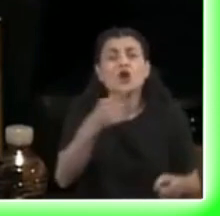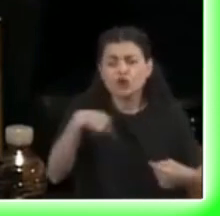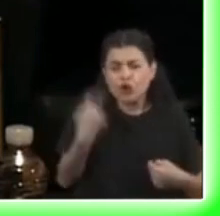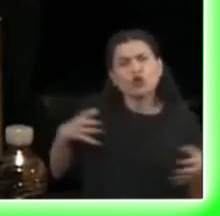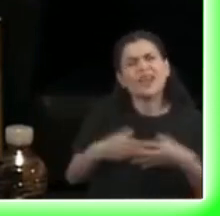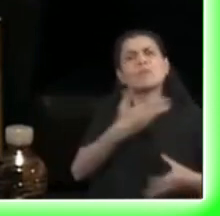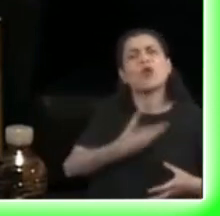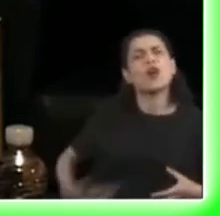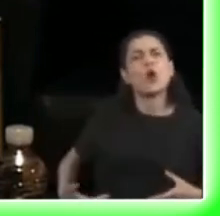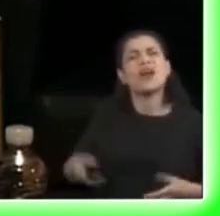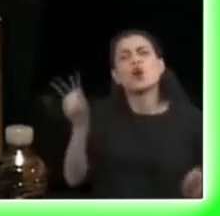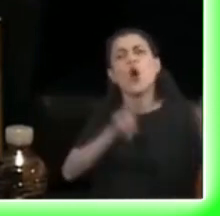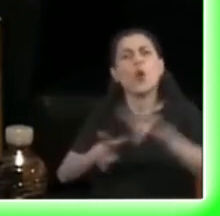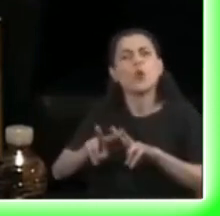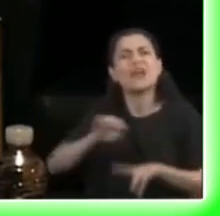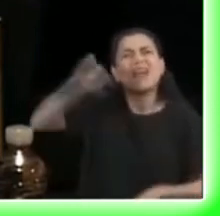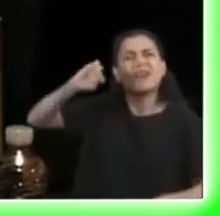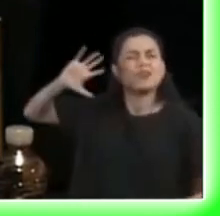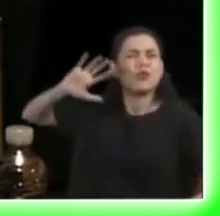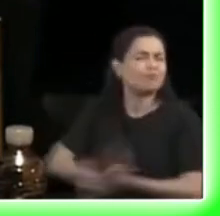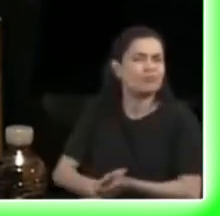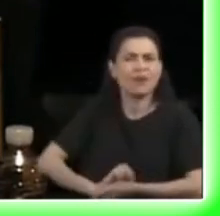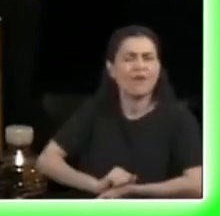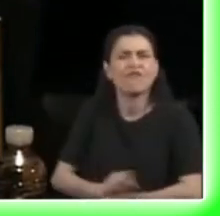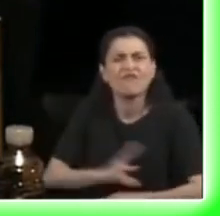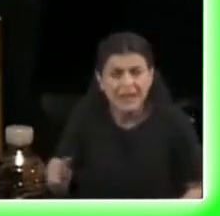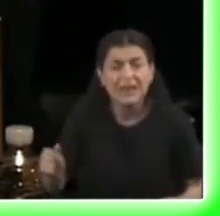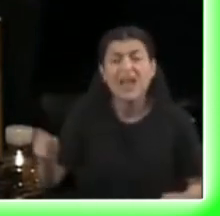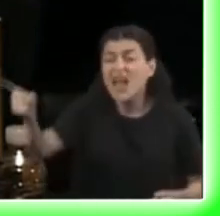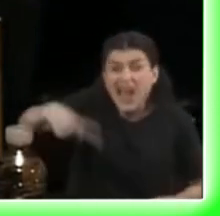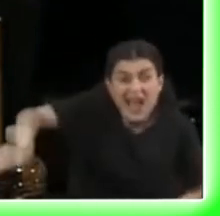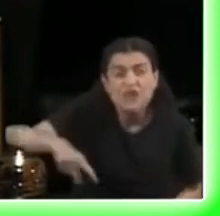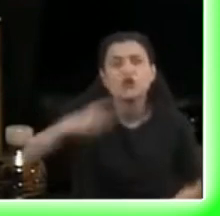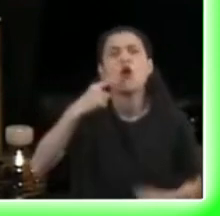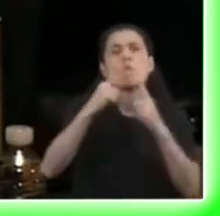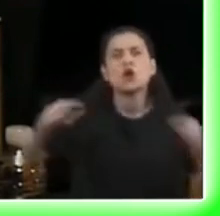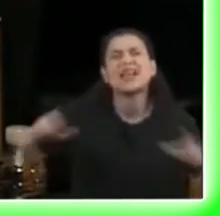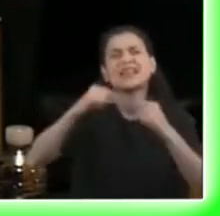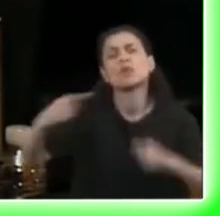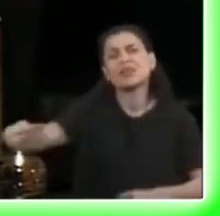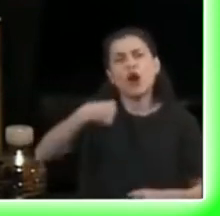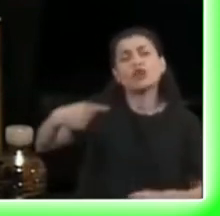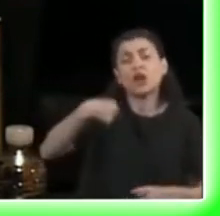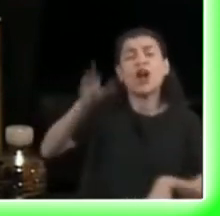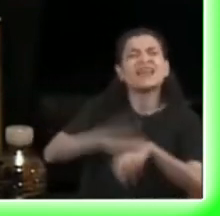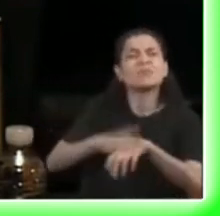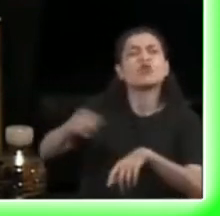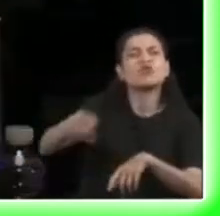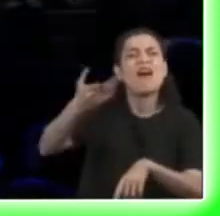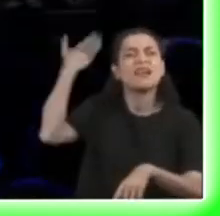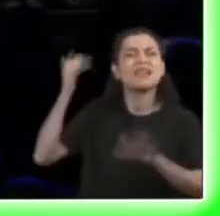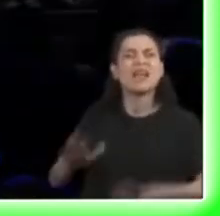inflación, y los que acusan justamente son los fracasados hiperinflacionarios que destrozaron la moneda en el país.